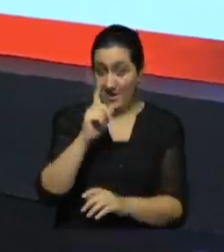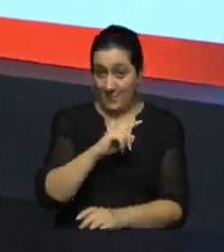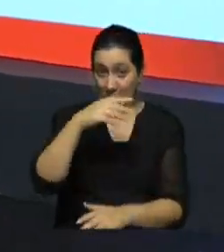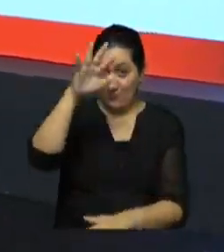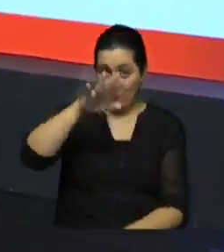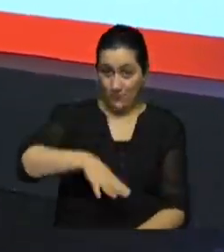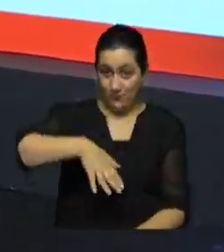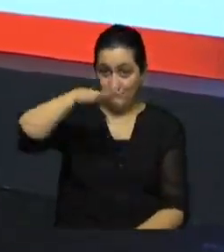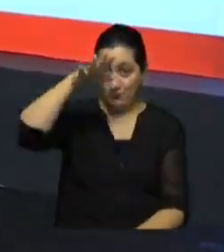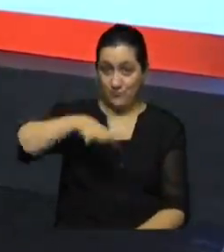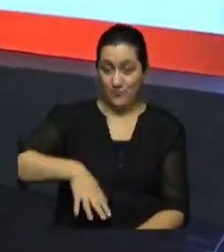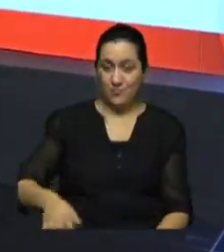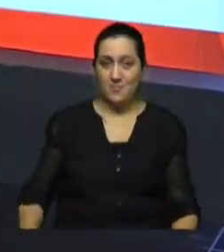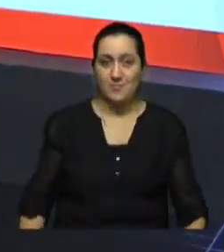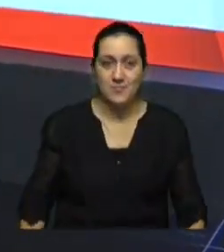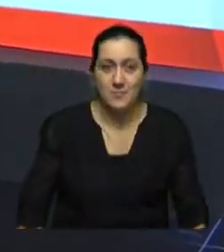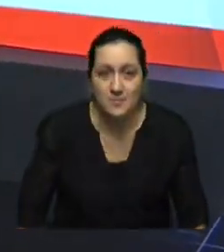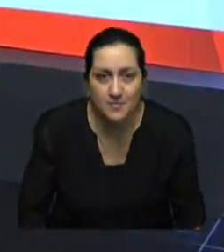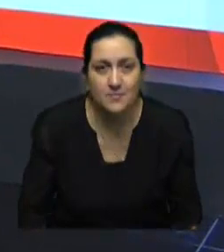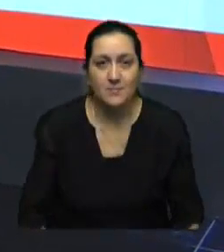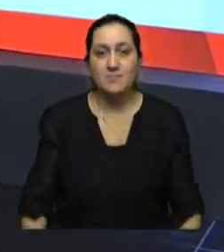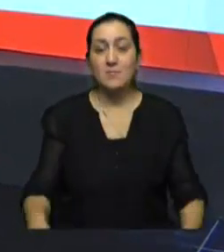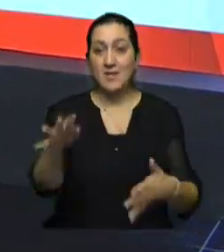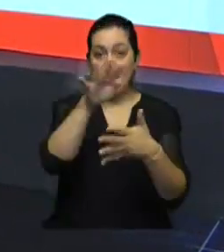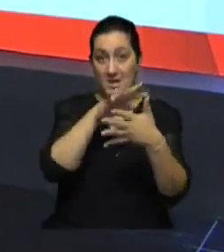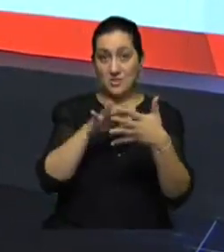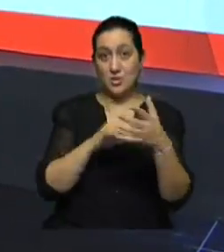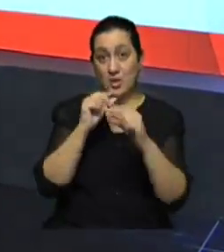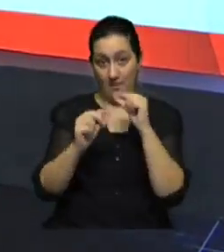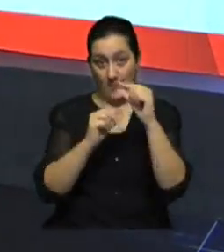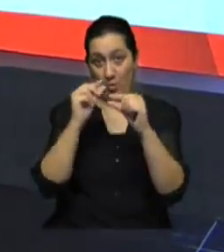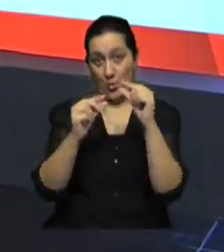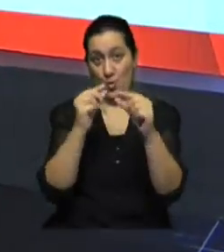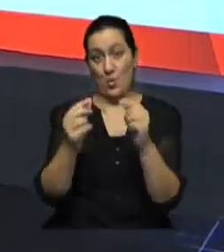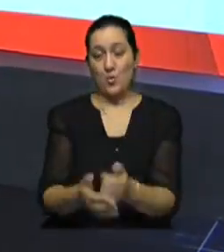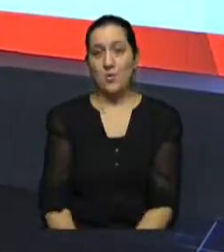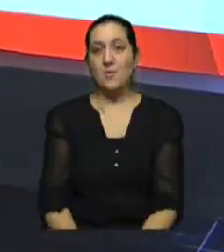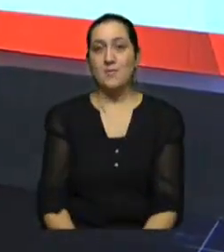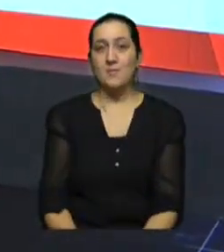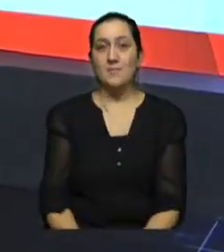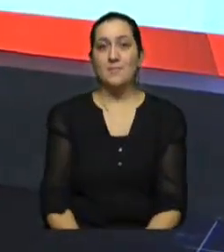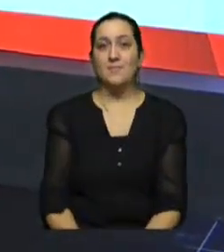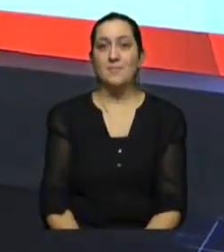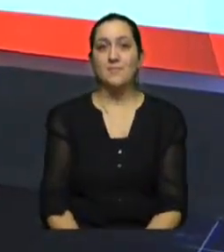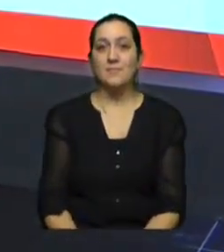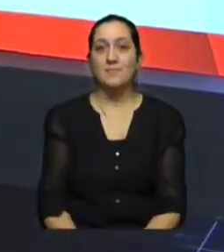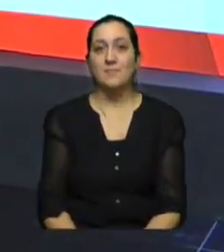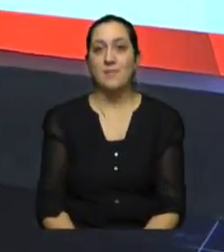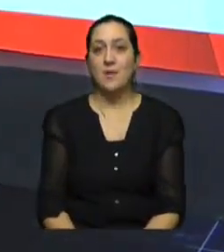la ruedita, para ver cómo viene esto. Así que vamos a ir leyendo de manera random y casi que sin filtro. Así perfecto. Que